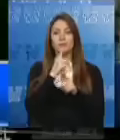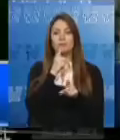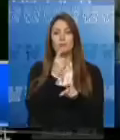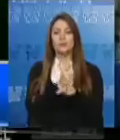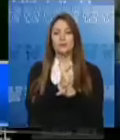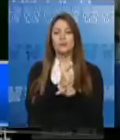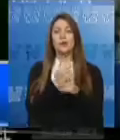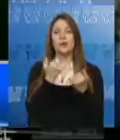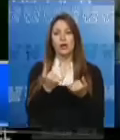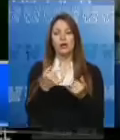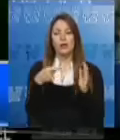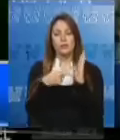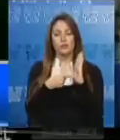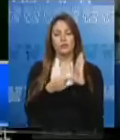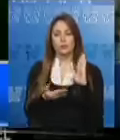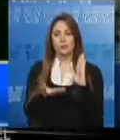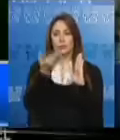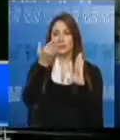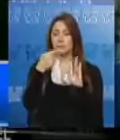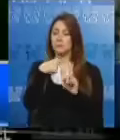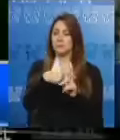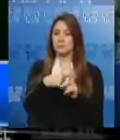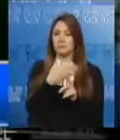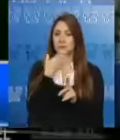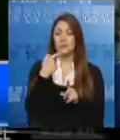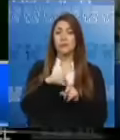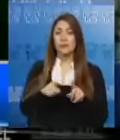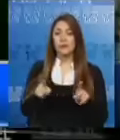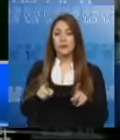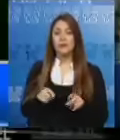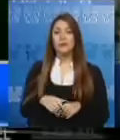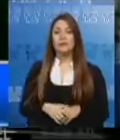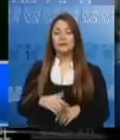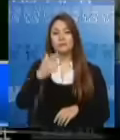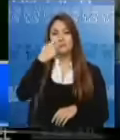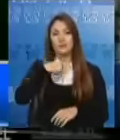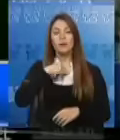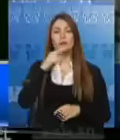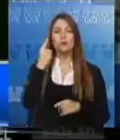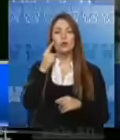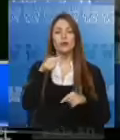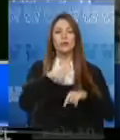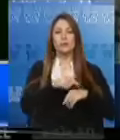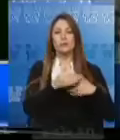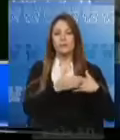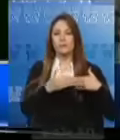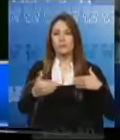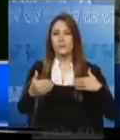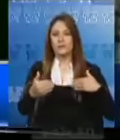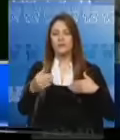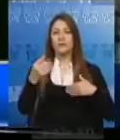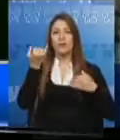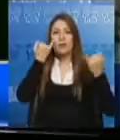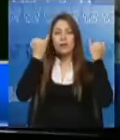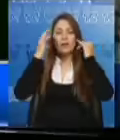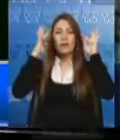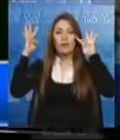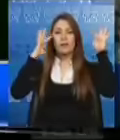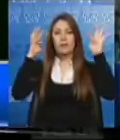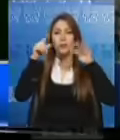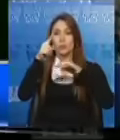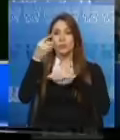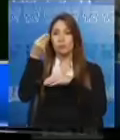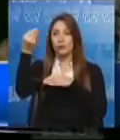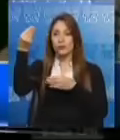eso pusimos ese impuesto que ha sido muy efectivo. Pero eso es para los capitales de corto plazo, para los ataques especulativos. Si usted invierte en